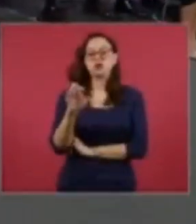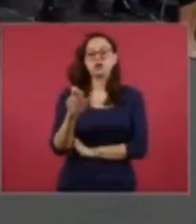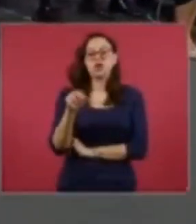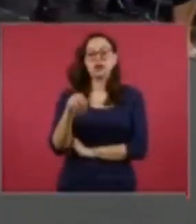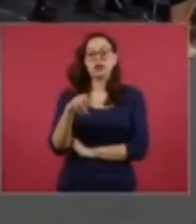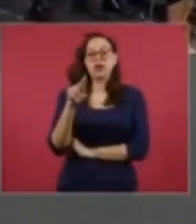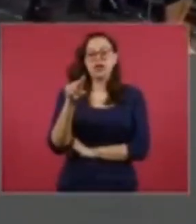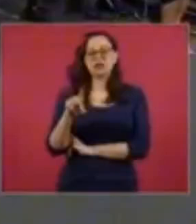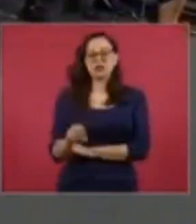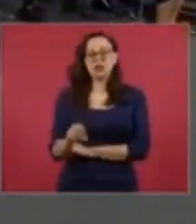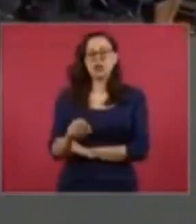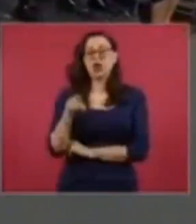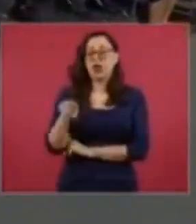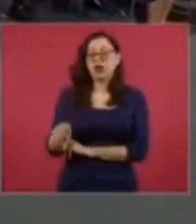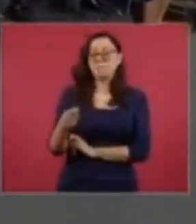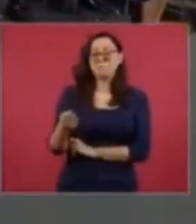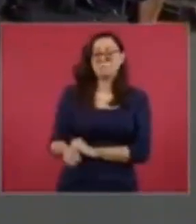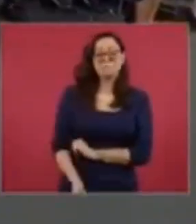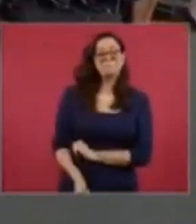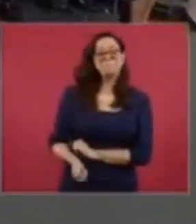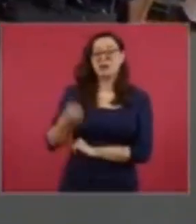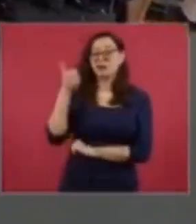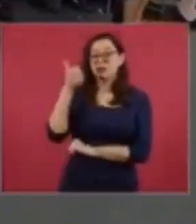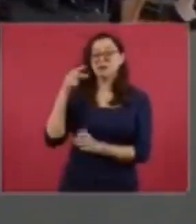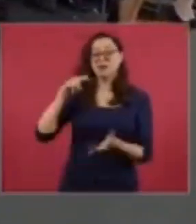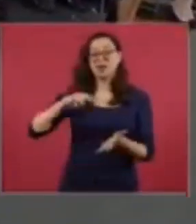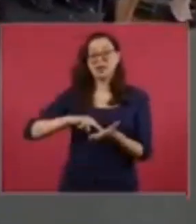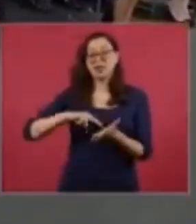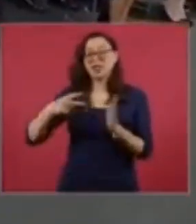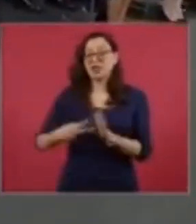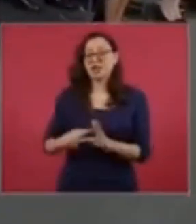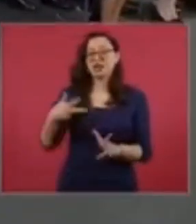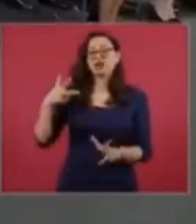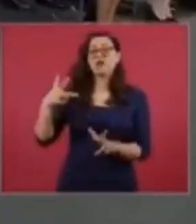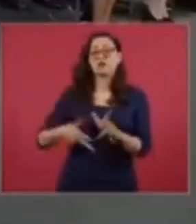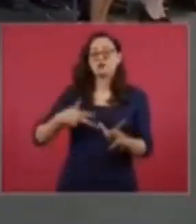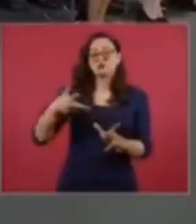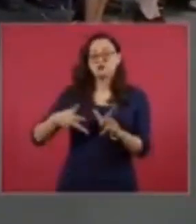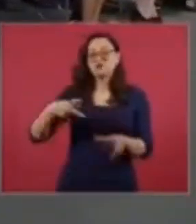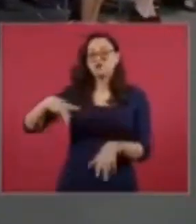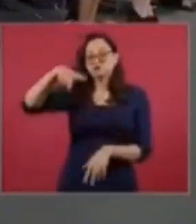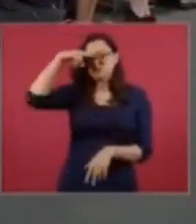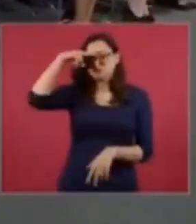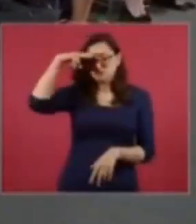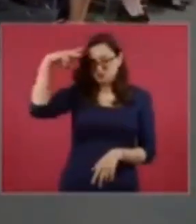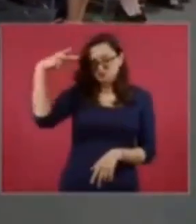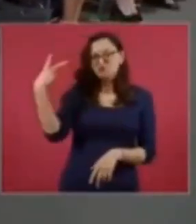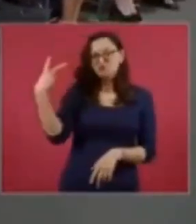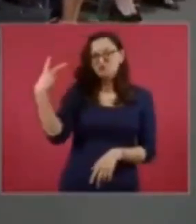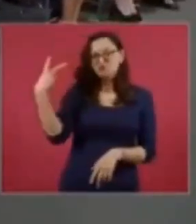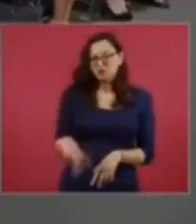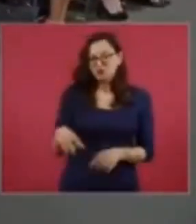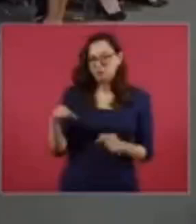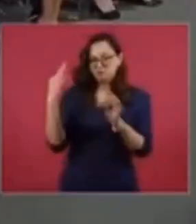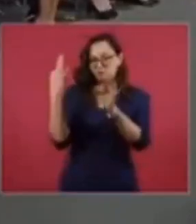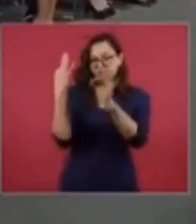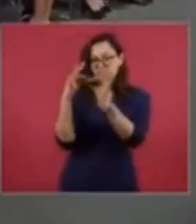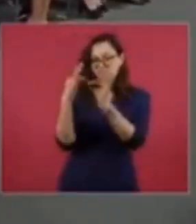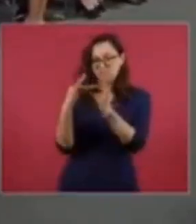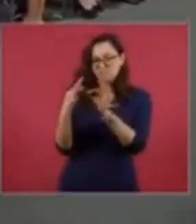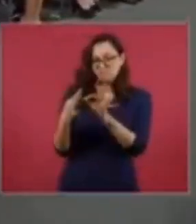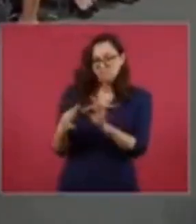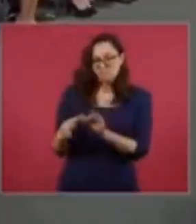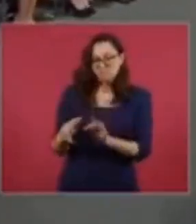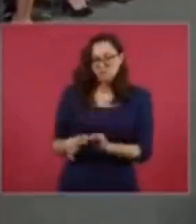se convierte el día de hoy en el primer ingeniero ferroviario mexicano, ya que ha cumplido con todos los requisitos y,